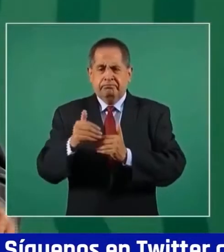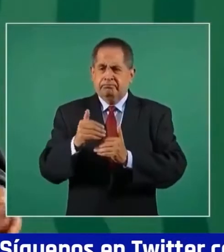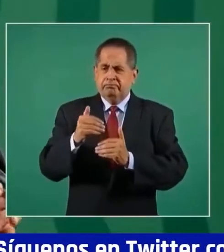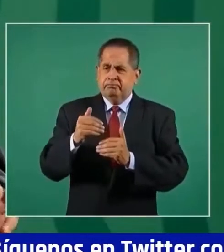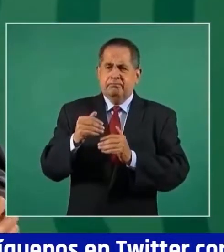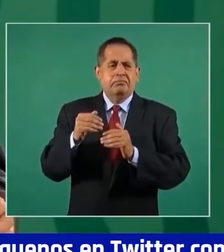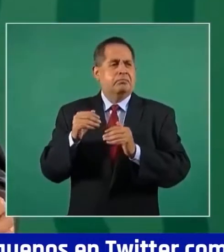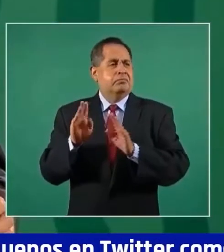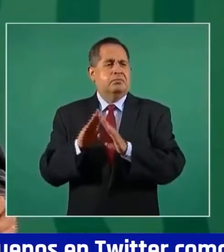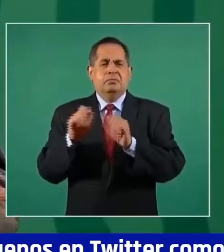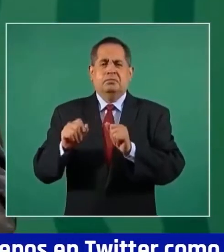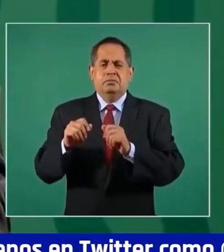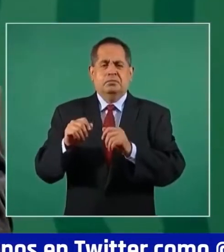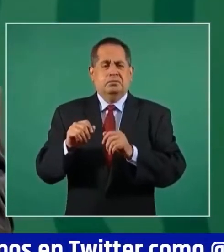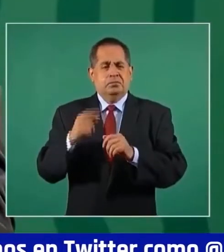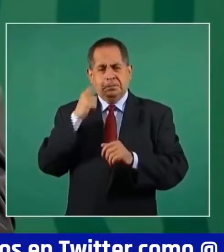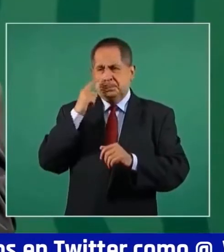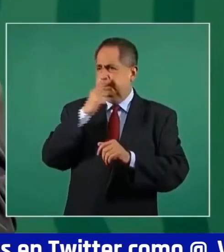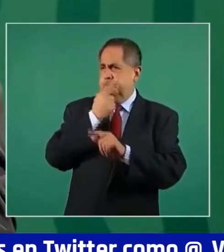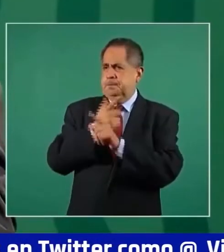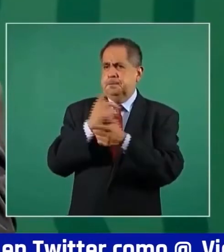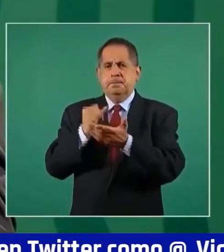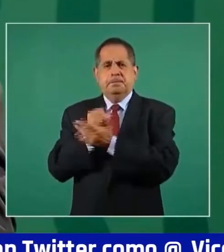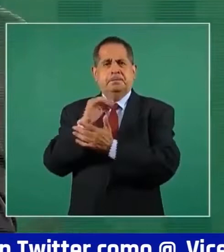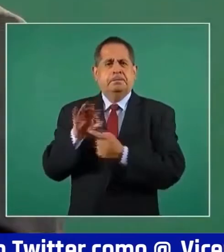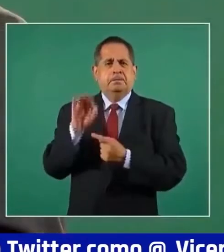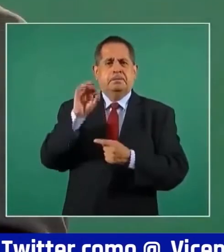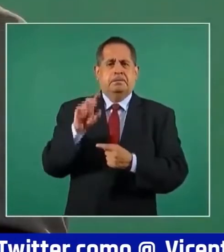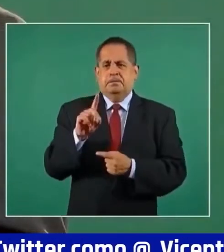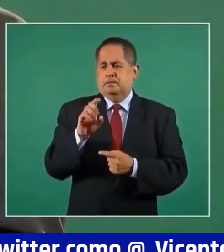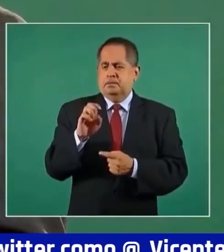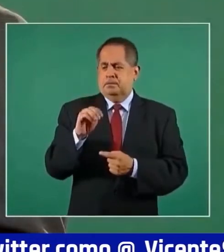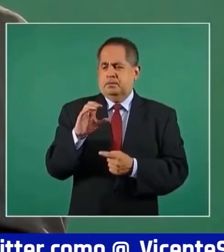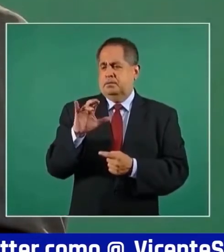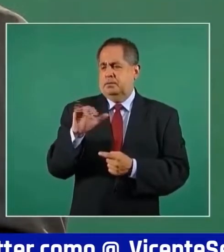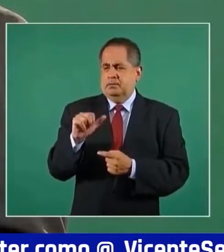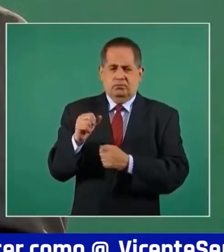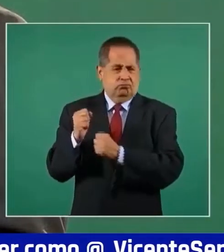un sistema democrático fuerte,